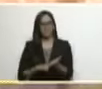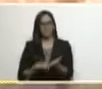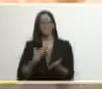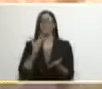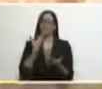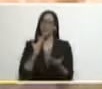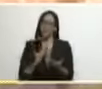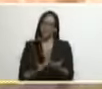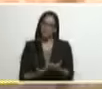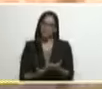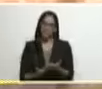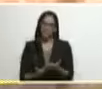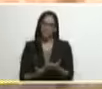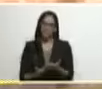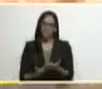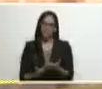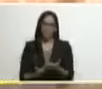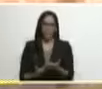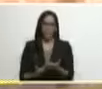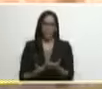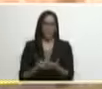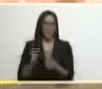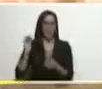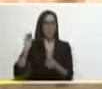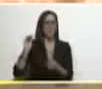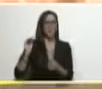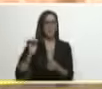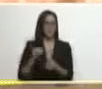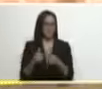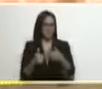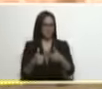Agradezco la sopladita, pues.